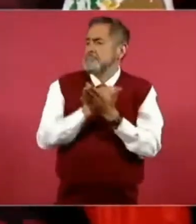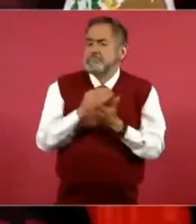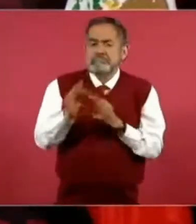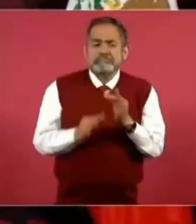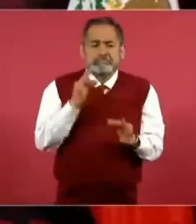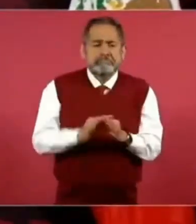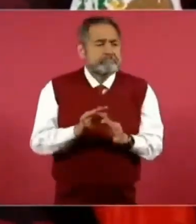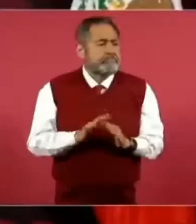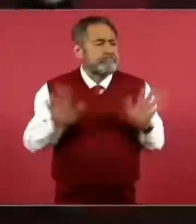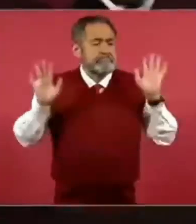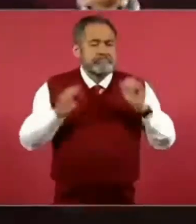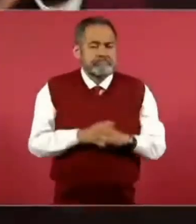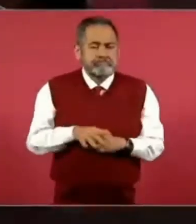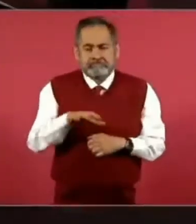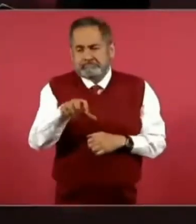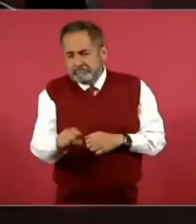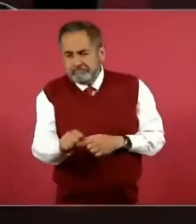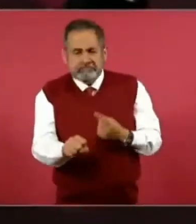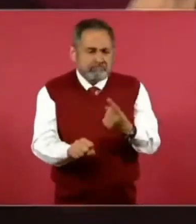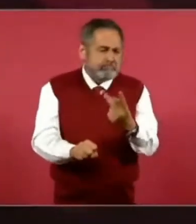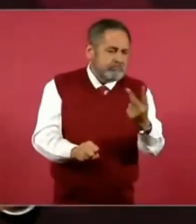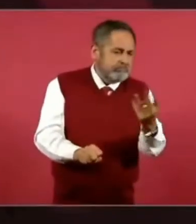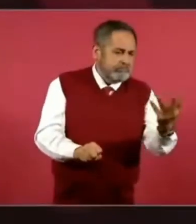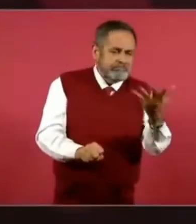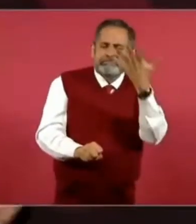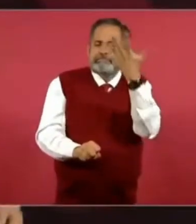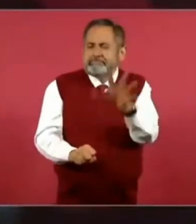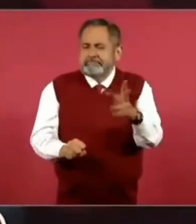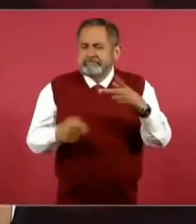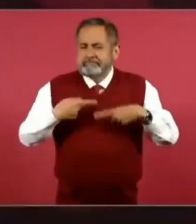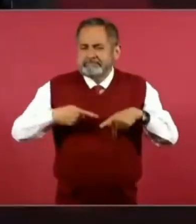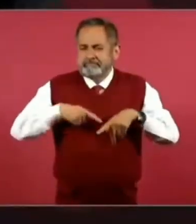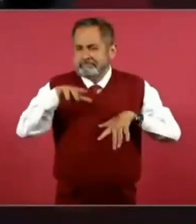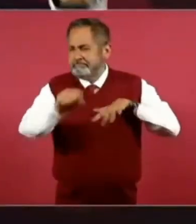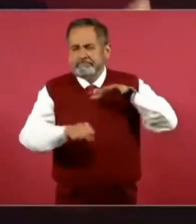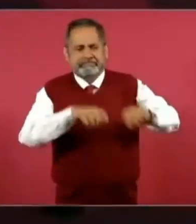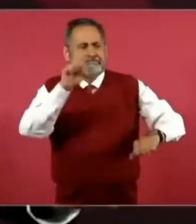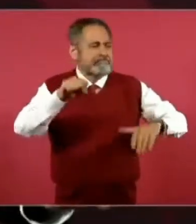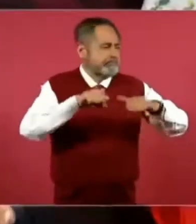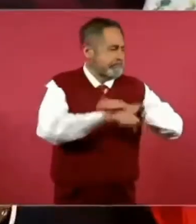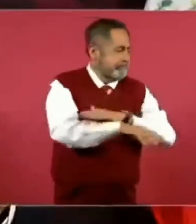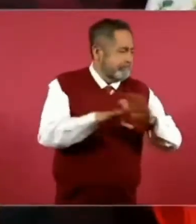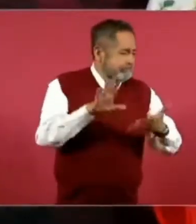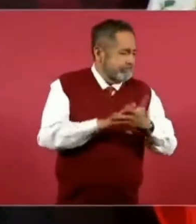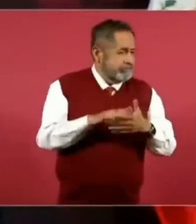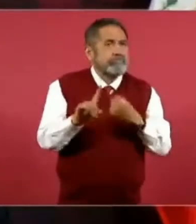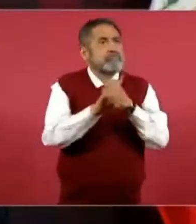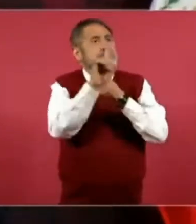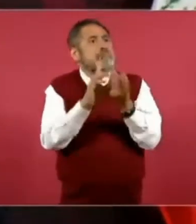famoso, o a 2, o a 3, o a 10, van a resolver su problema